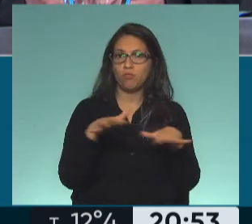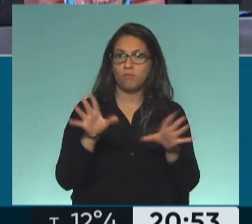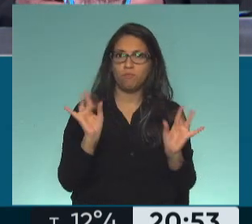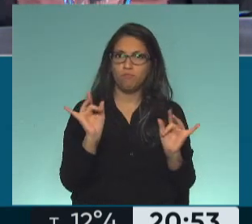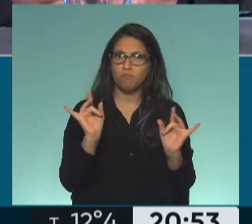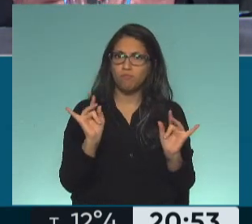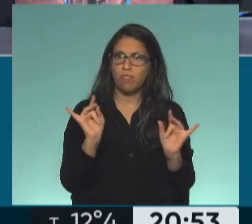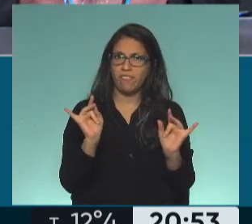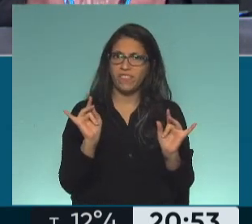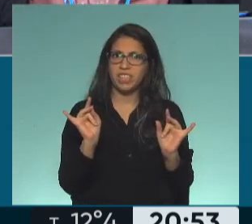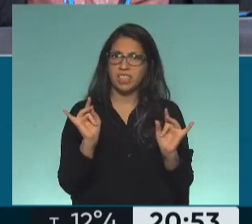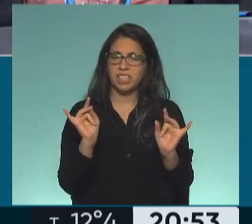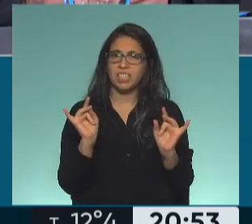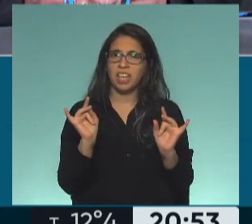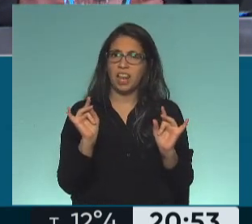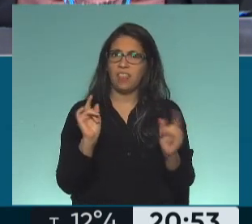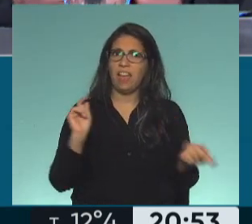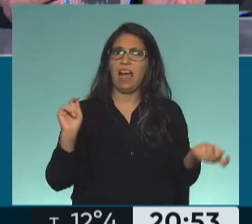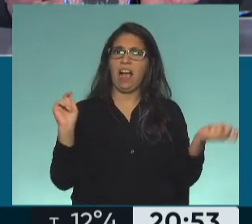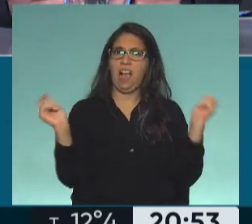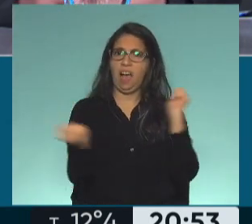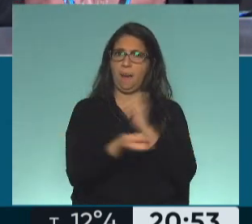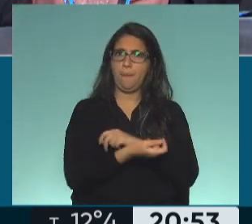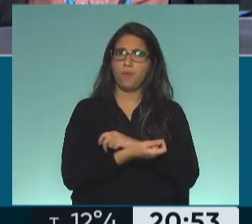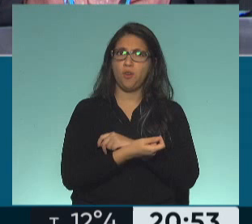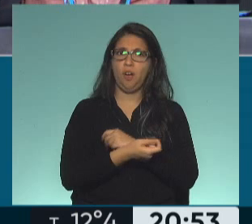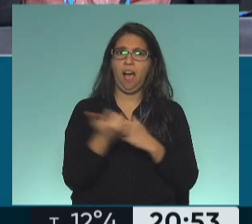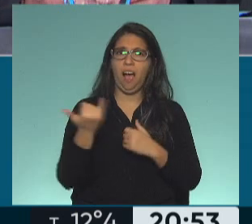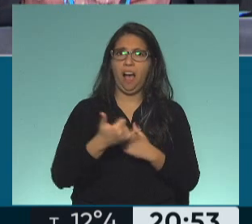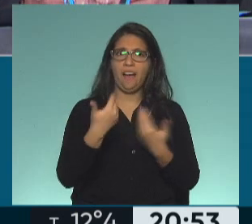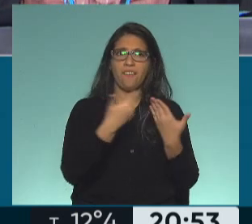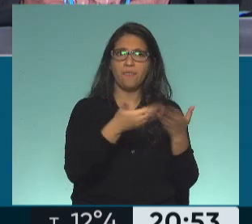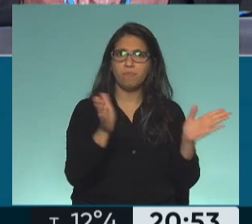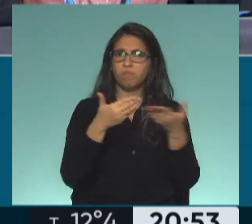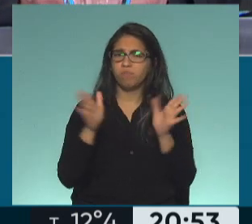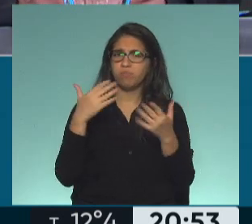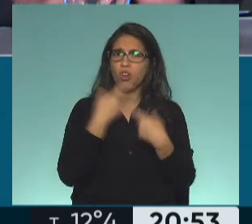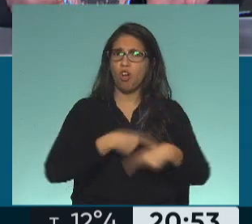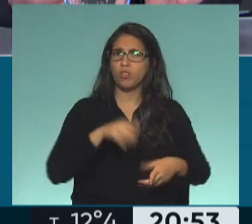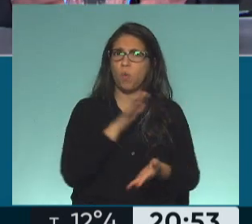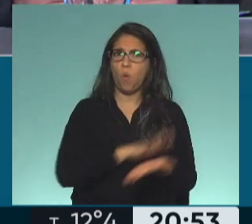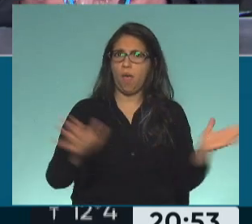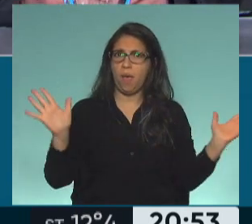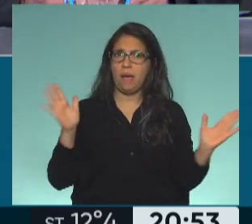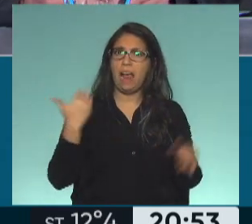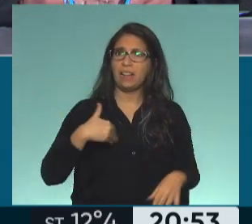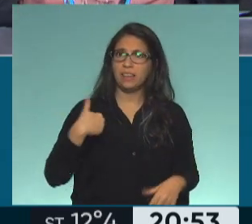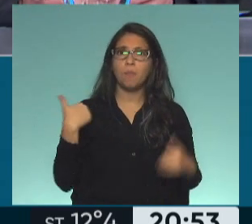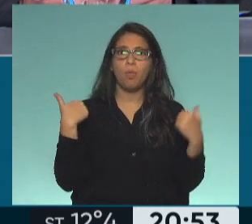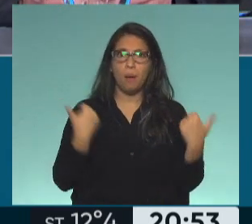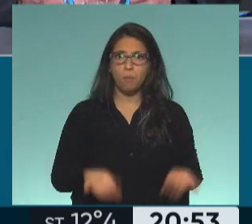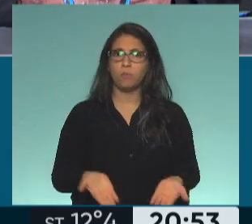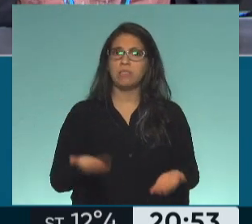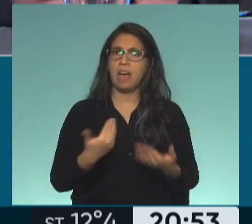sensible, muy en transformación, en la que se abren muchas puertas. Argentina puede aprovechar esas puertas